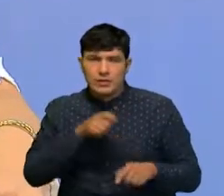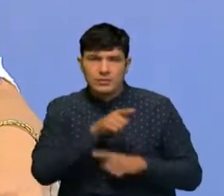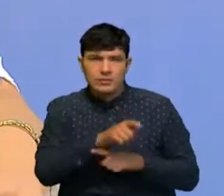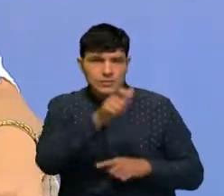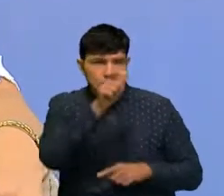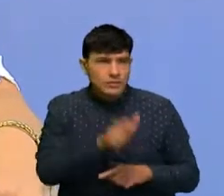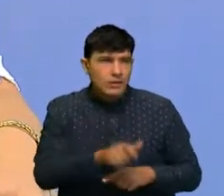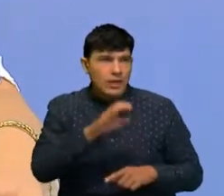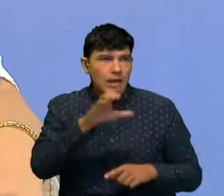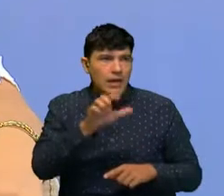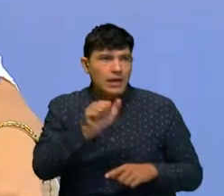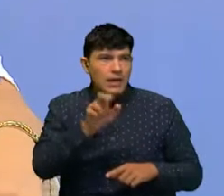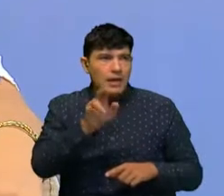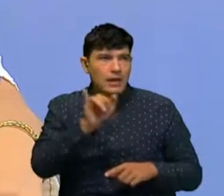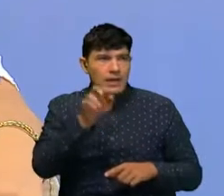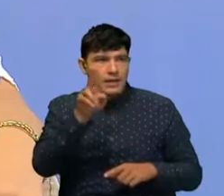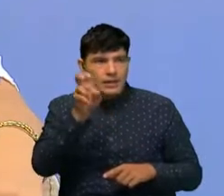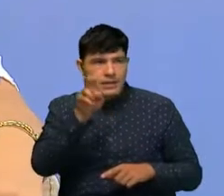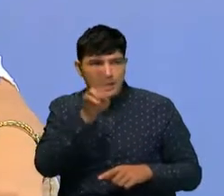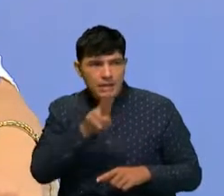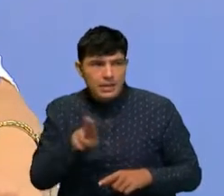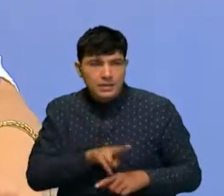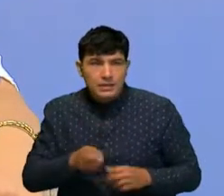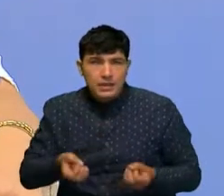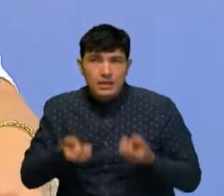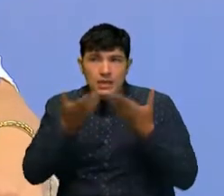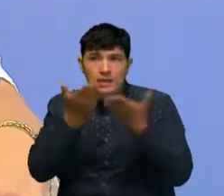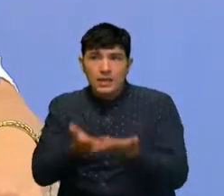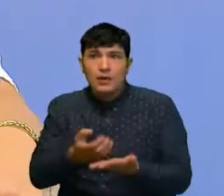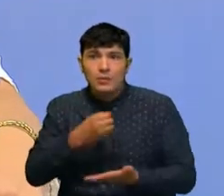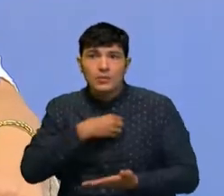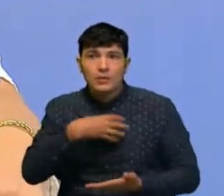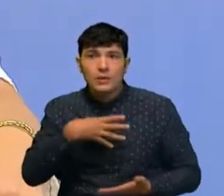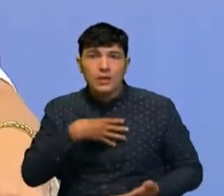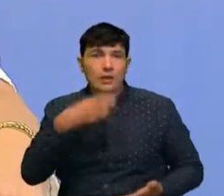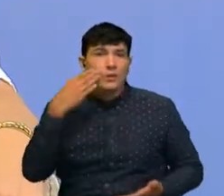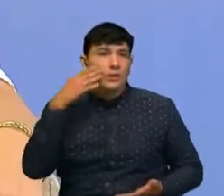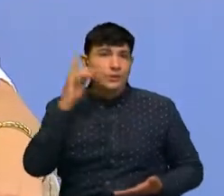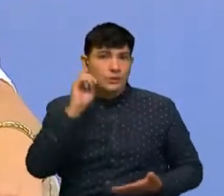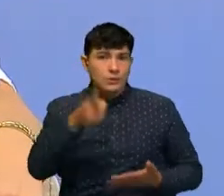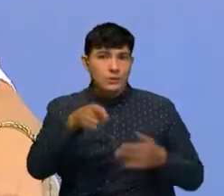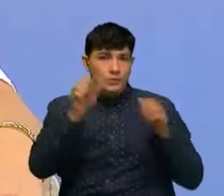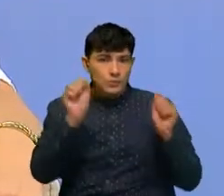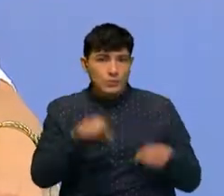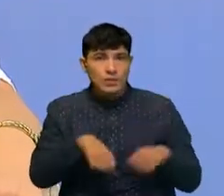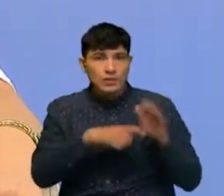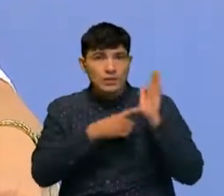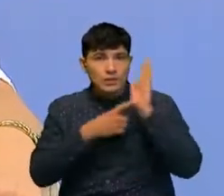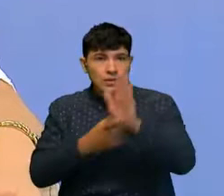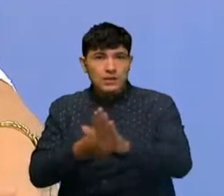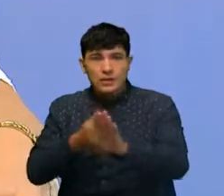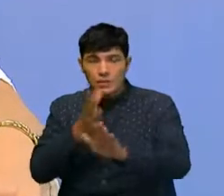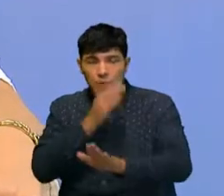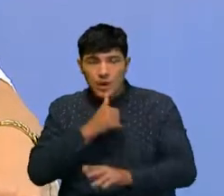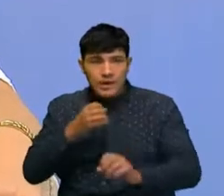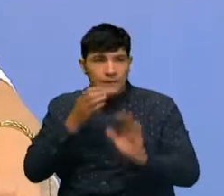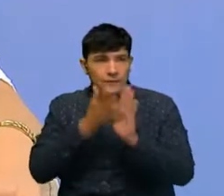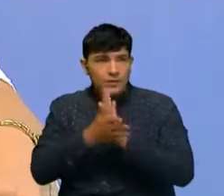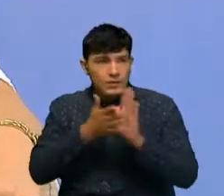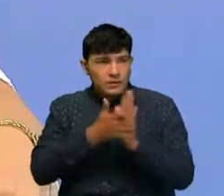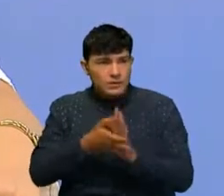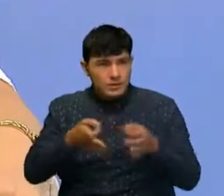Clara Inesi, dispuso y le dio la oportunidad que cuando se demuestra que no hubo la información